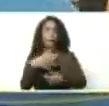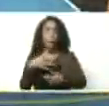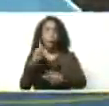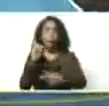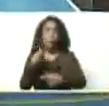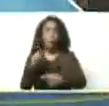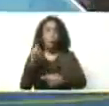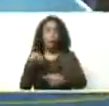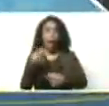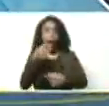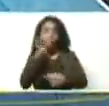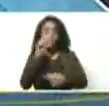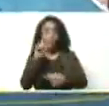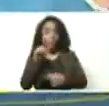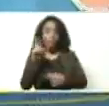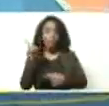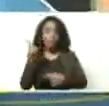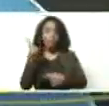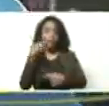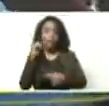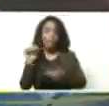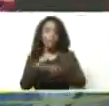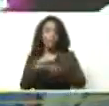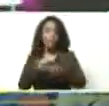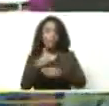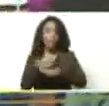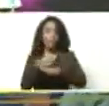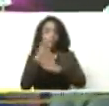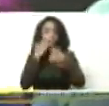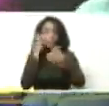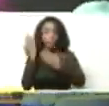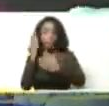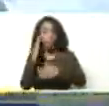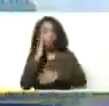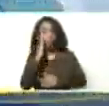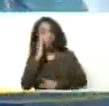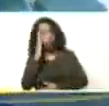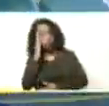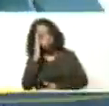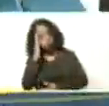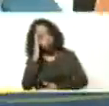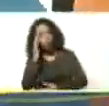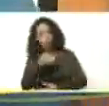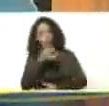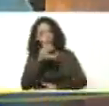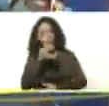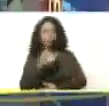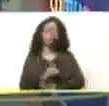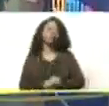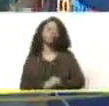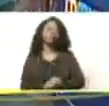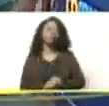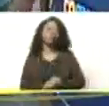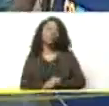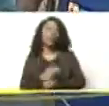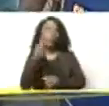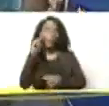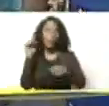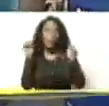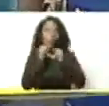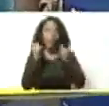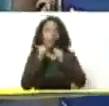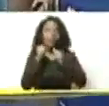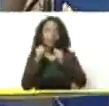de aserrín aquí para la muestra bueno no levanten la vuelta en dormido están durmiendo las fiestas de la tarde además como está nublado y esta